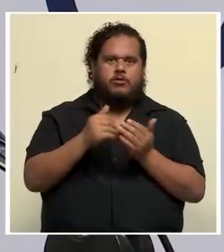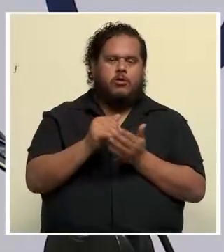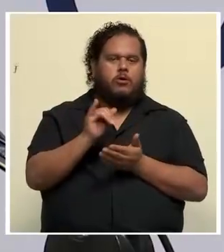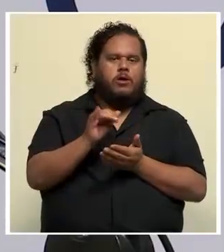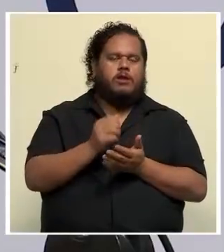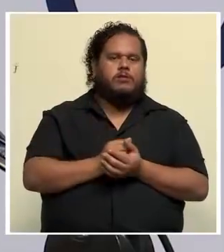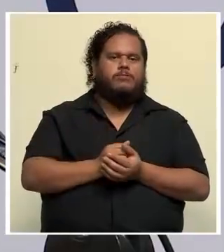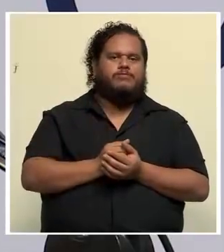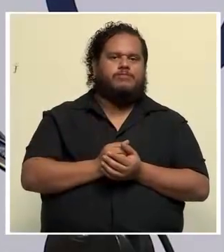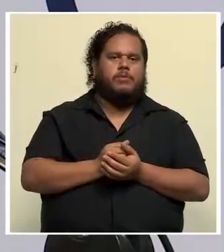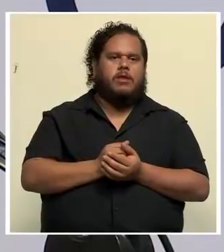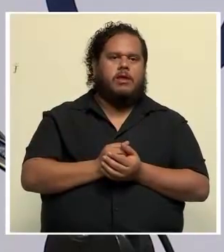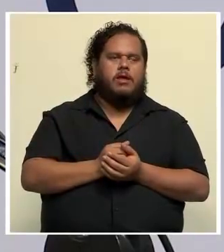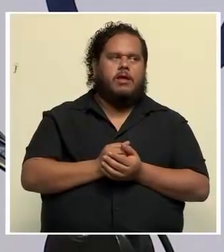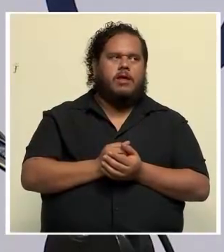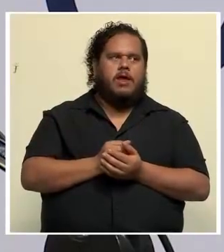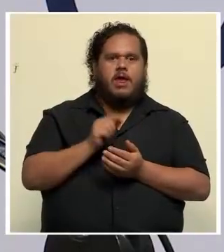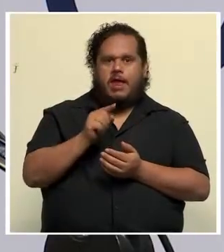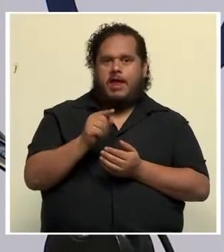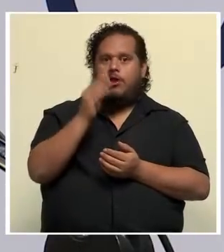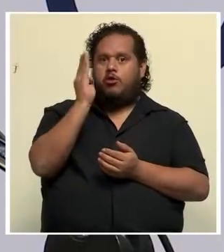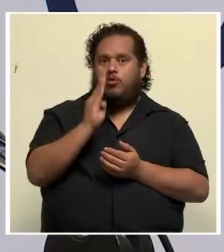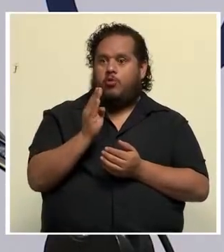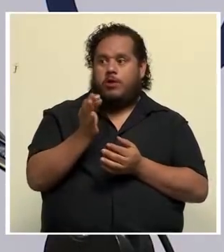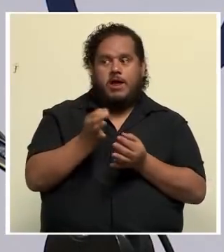ello. Él nunca explicó